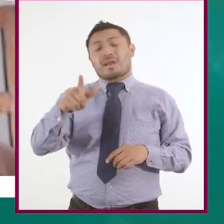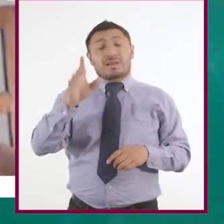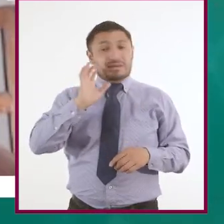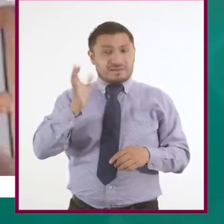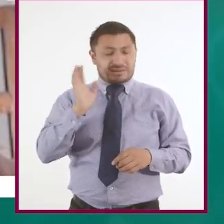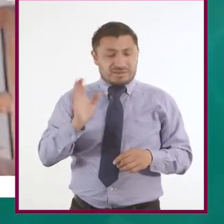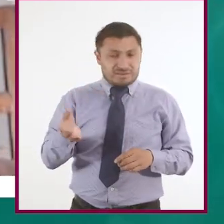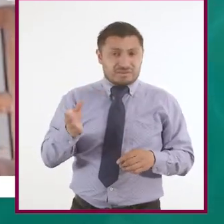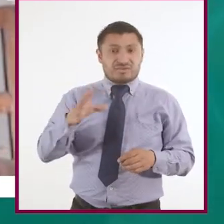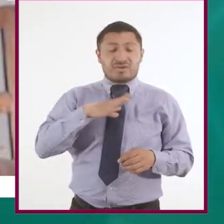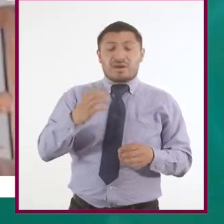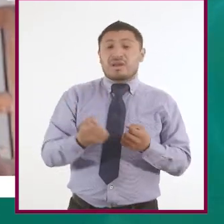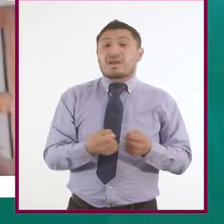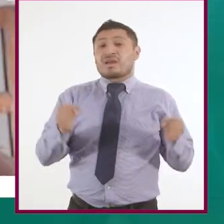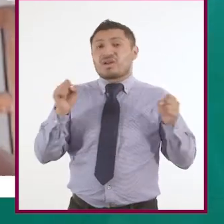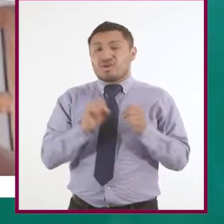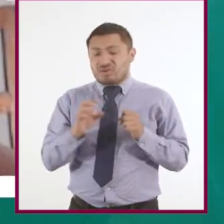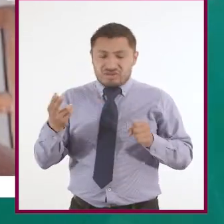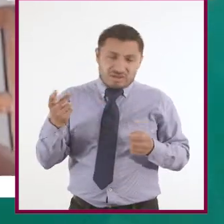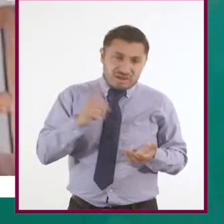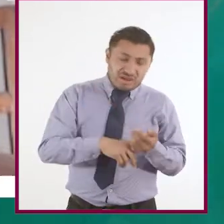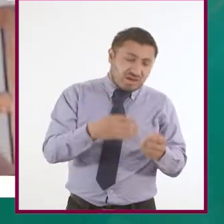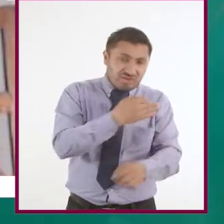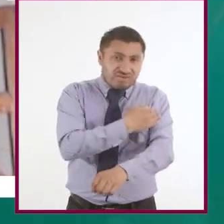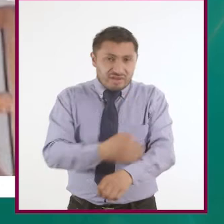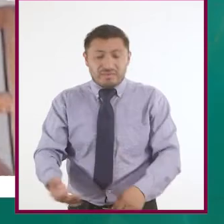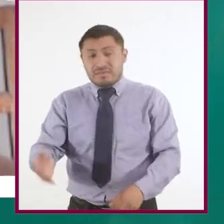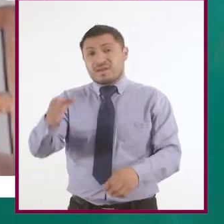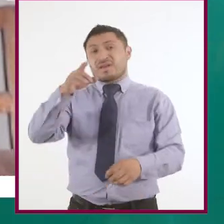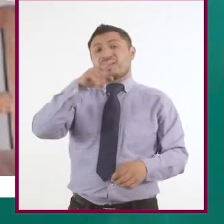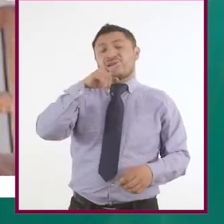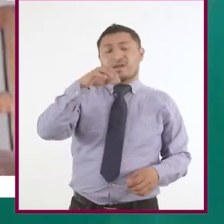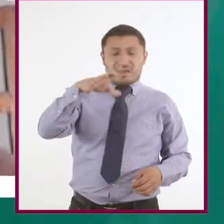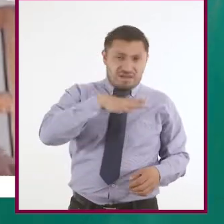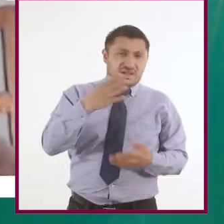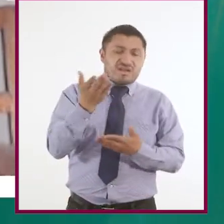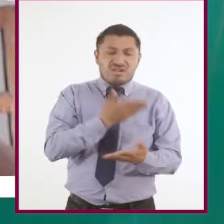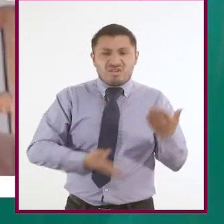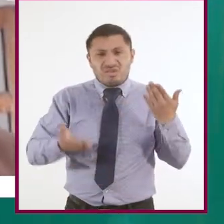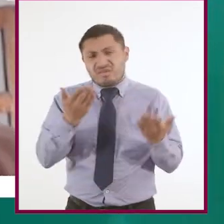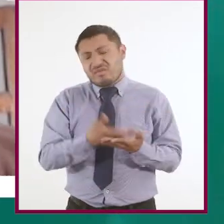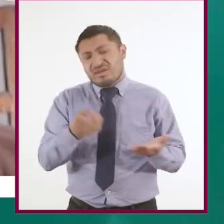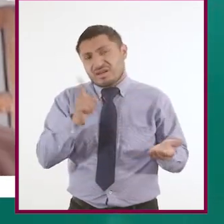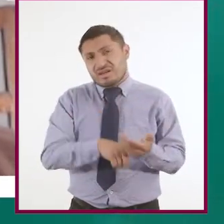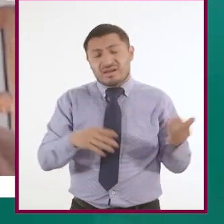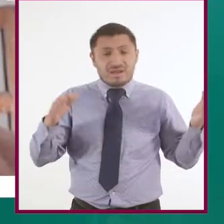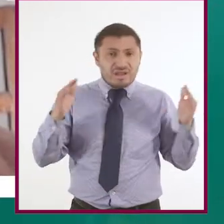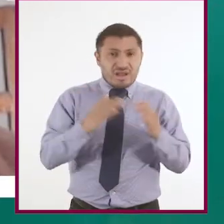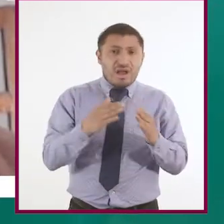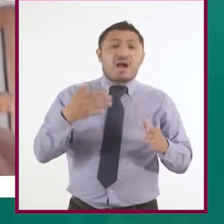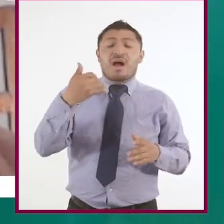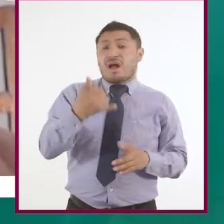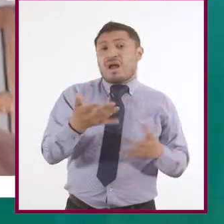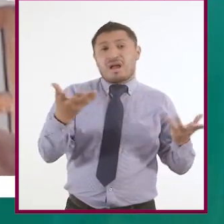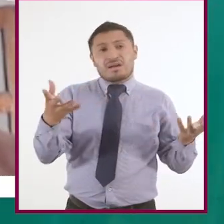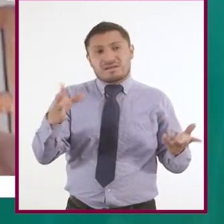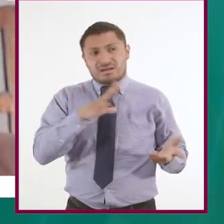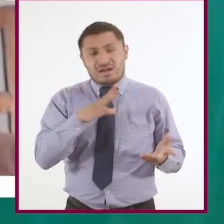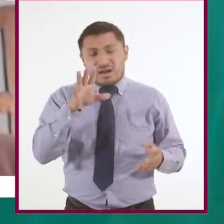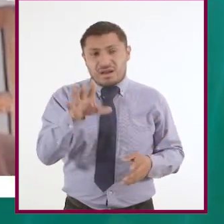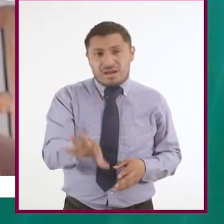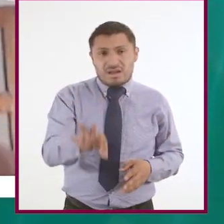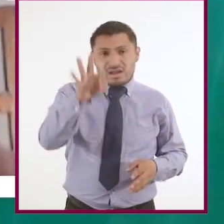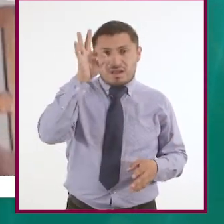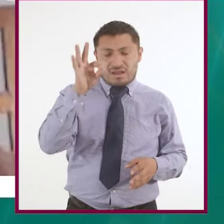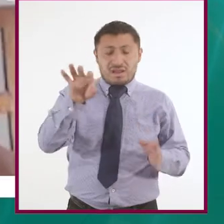una sociedad, en nuestras familias, cuando tenemos una convivencia en casa y tenemos que